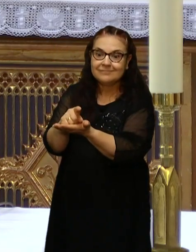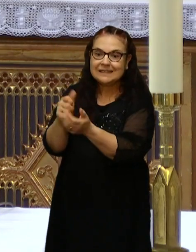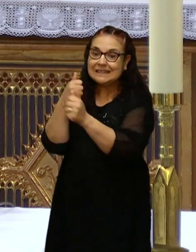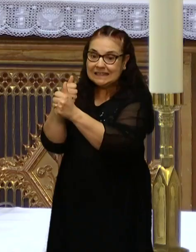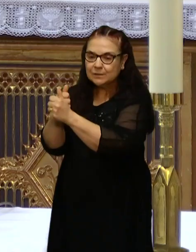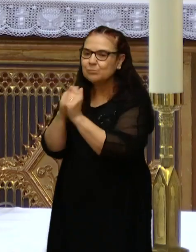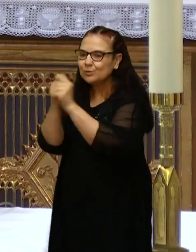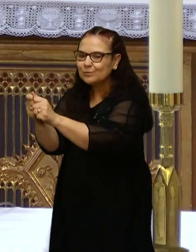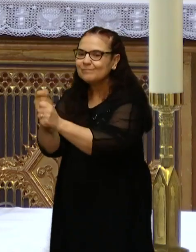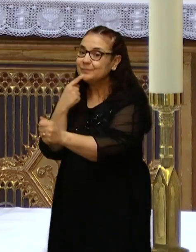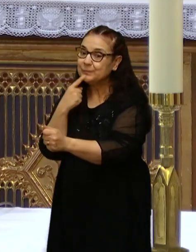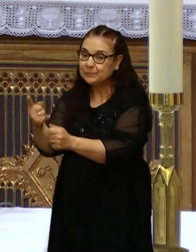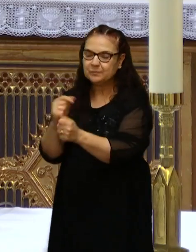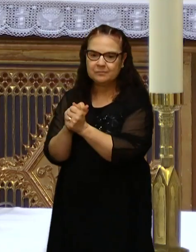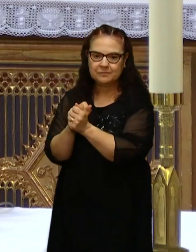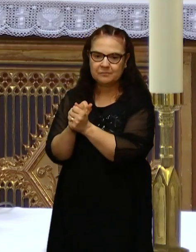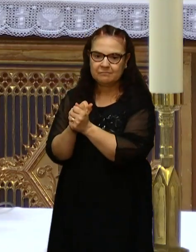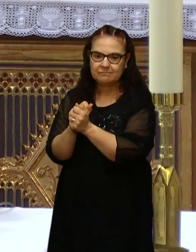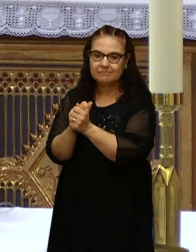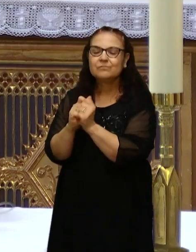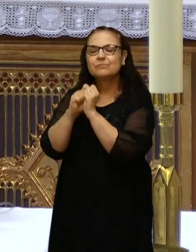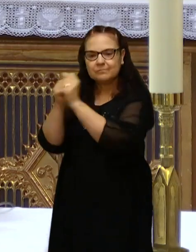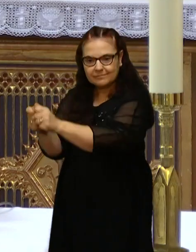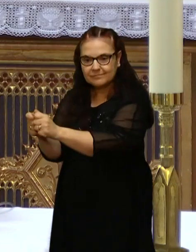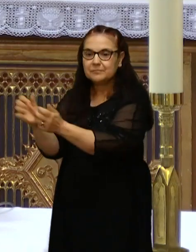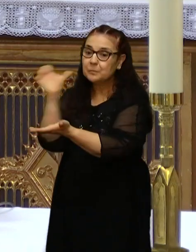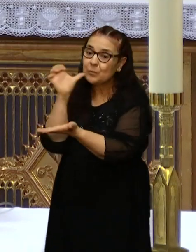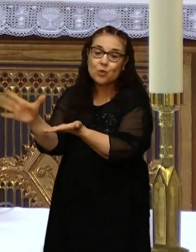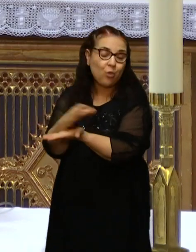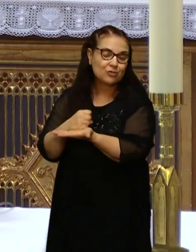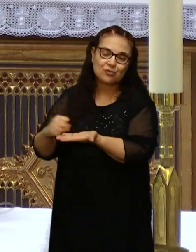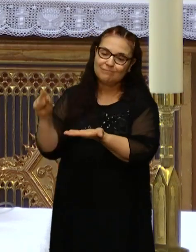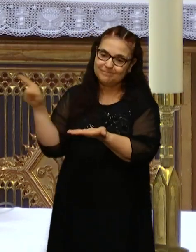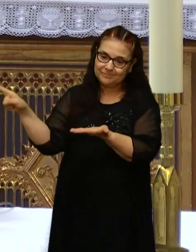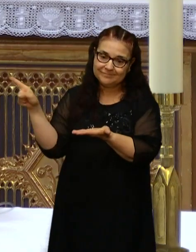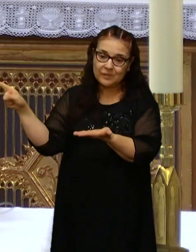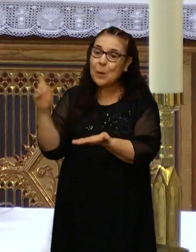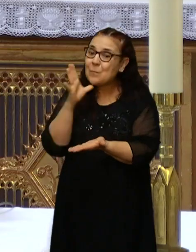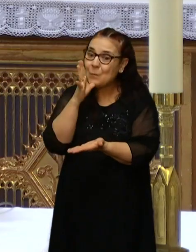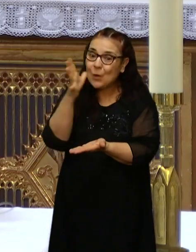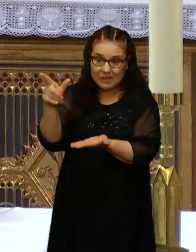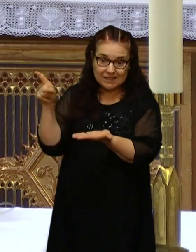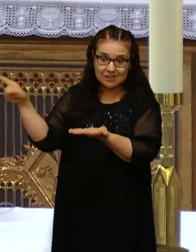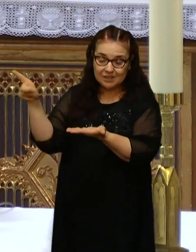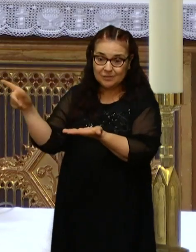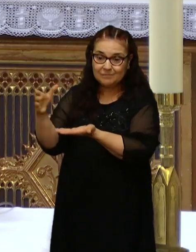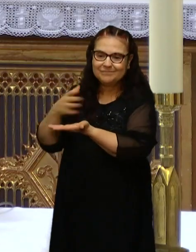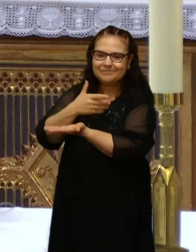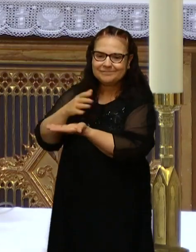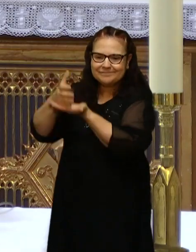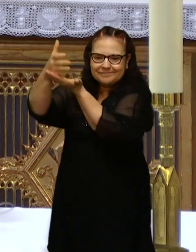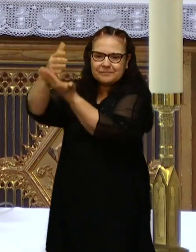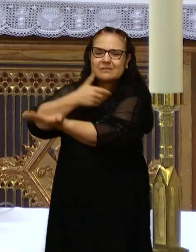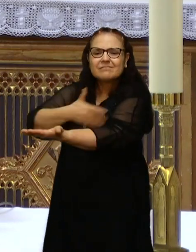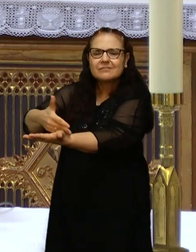sus discípulos diciendo: tomad y bebed todos de él, porque este es el cáliz de